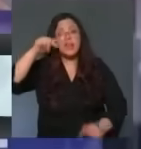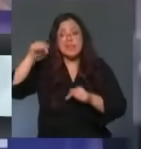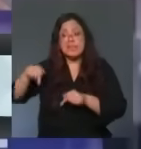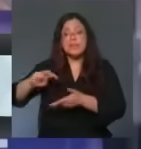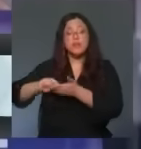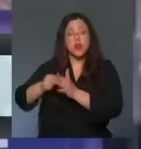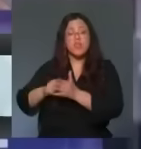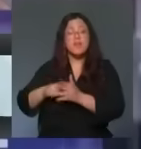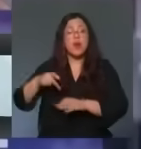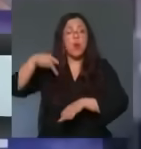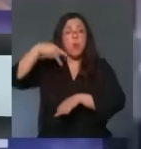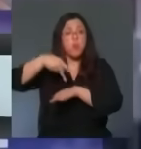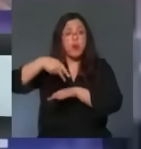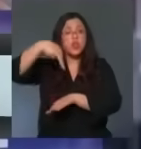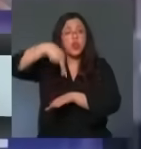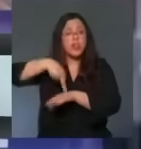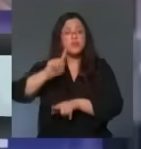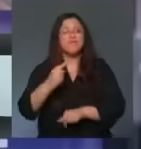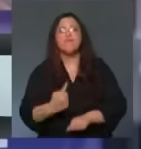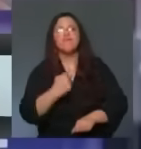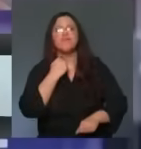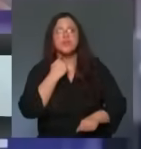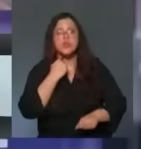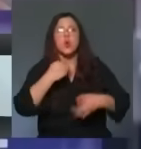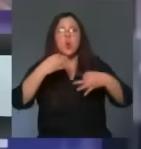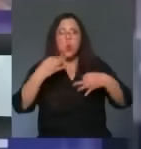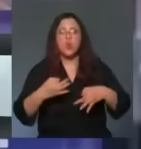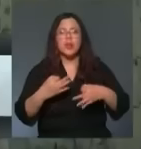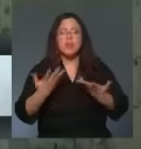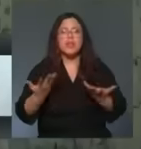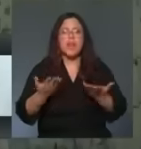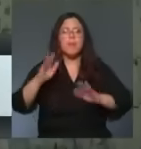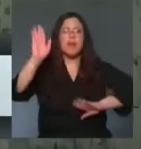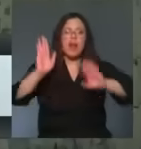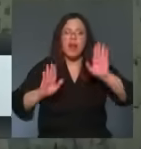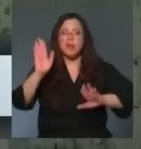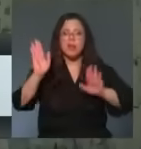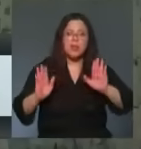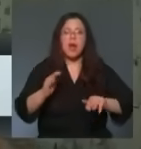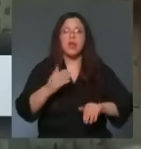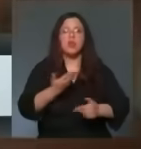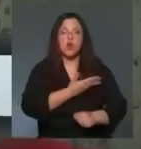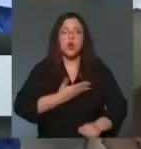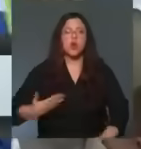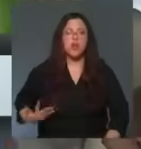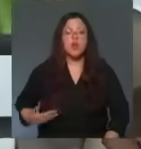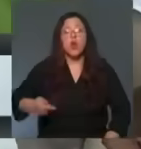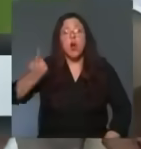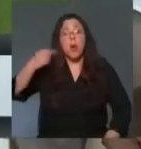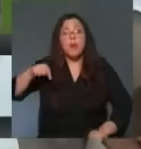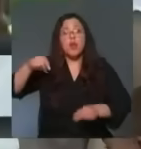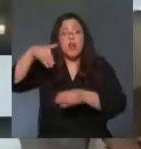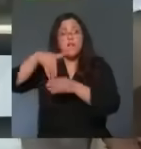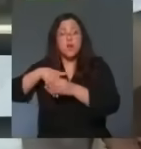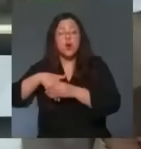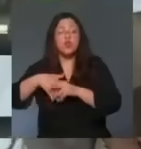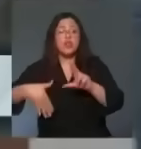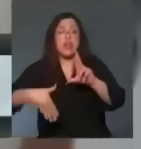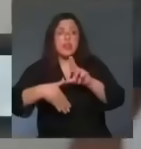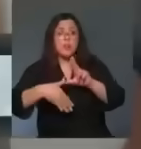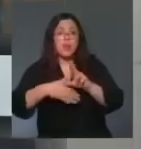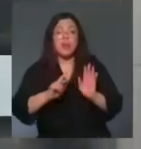Puerto Rico no lo perjudicará en la carrera a la Casa Blanca. De lo que es seguro es que el voto latino, que representa un